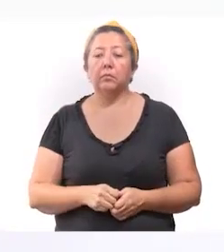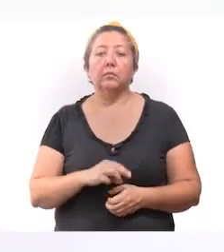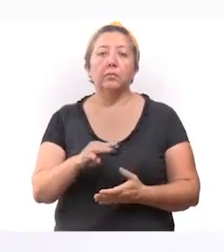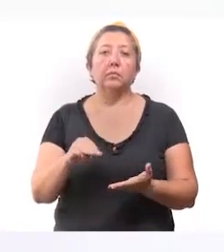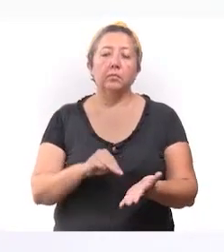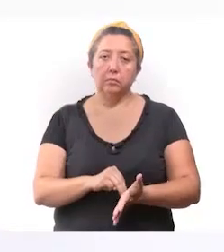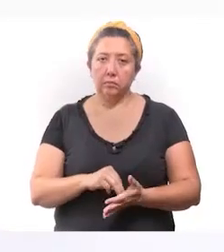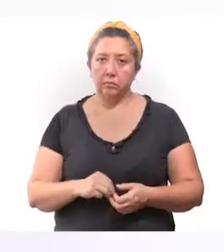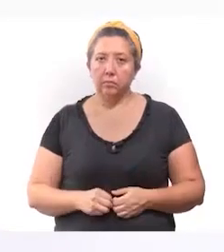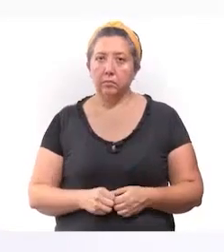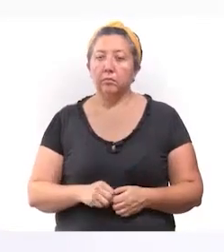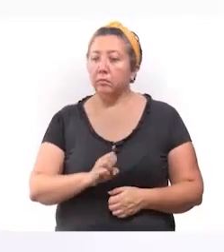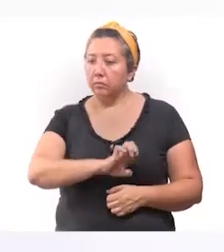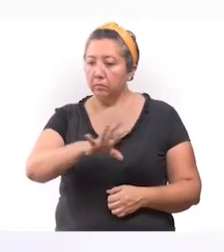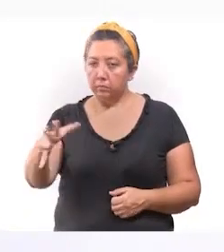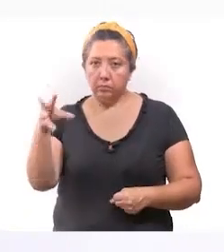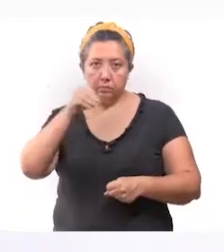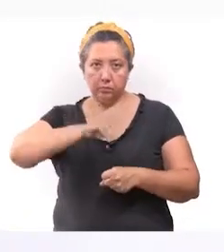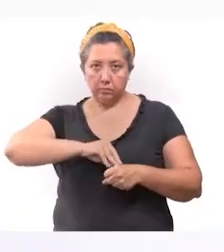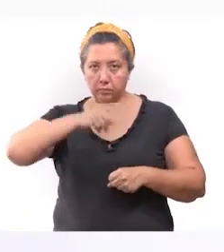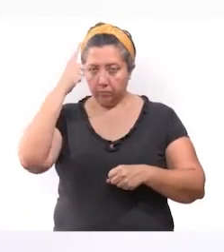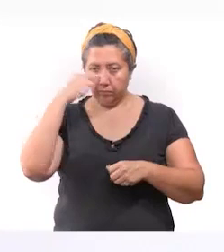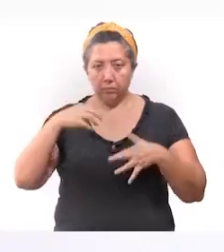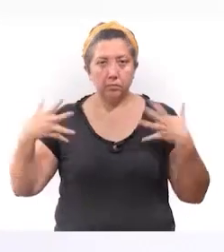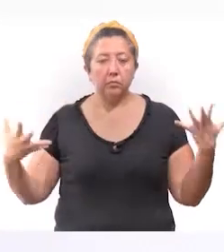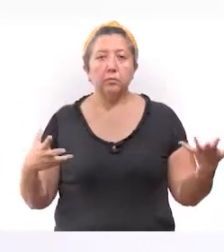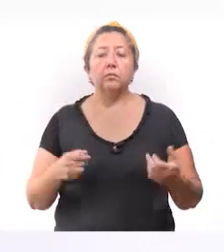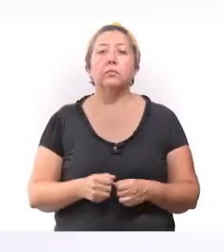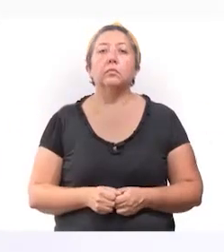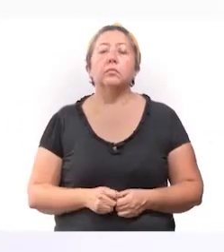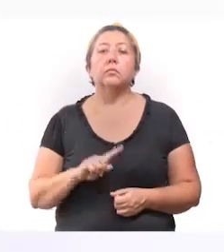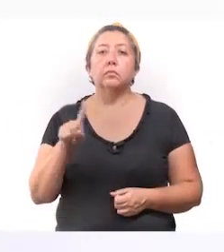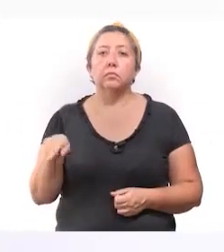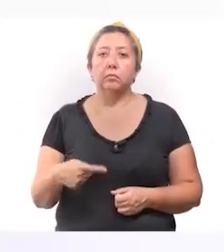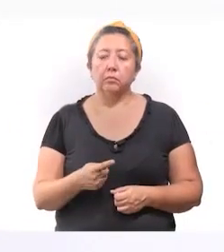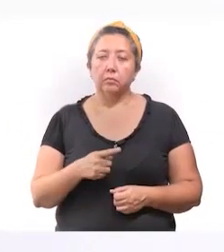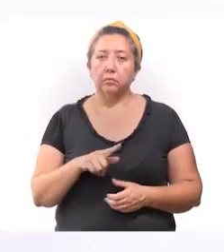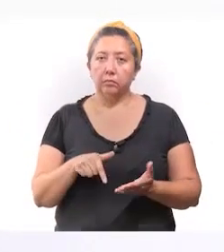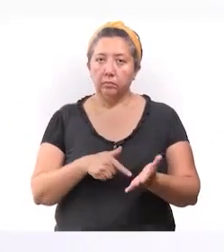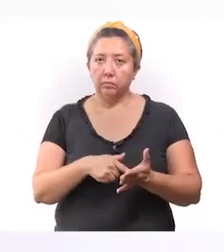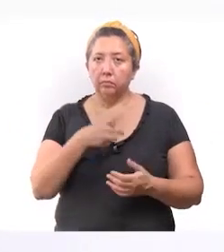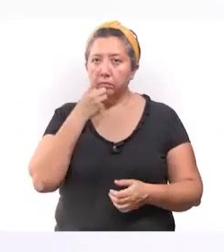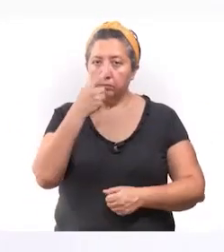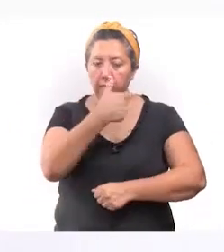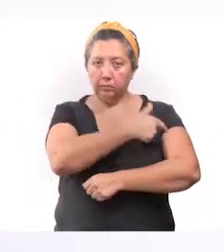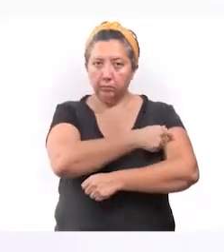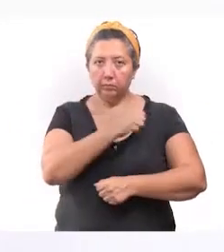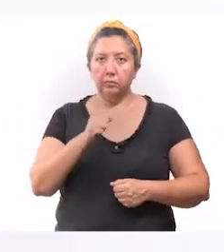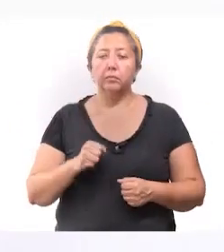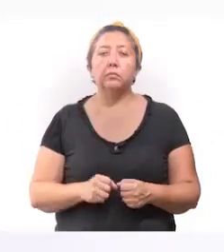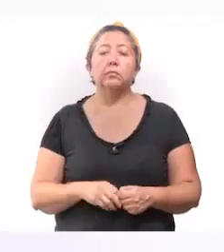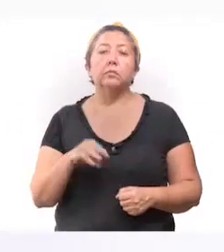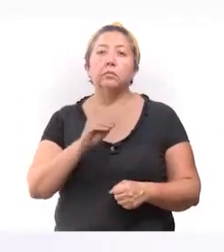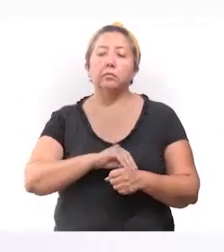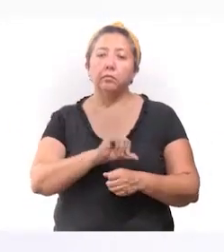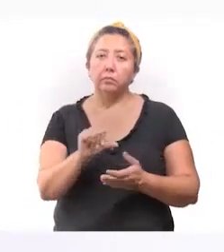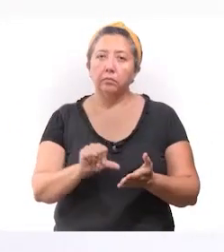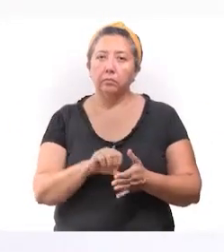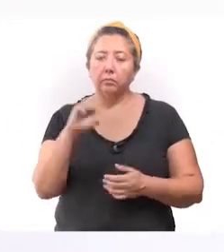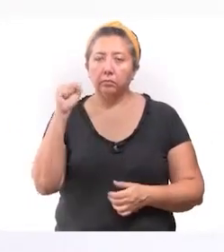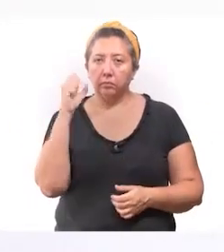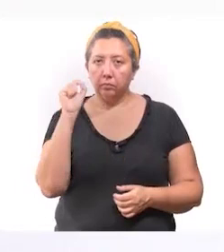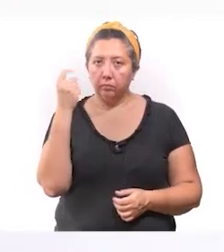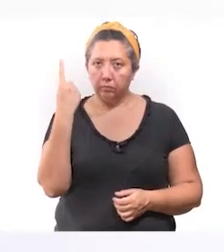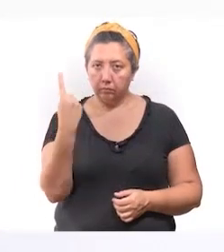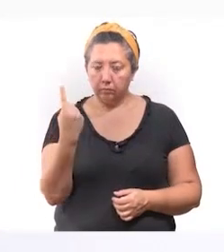en la ciudad. Los espacios habilitados para llevar a cabo esta tarea son los macrocentros de vacunación adecuados en el Centro de